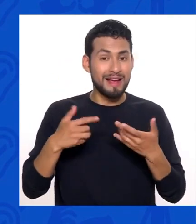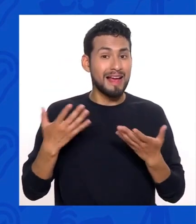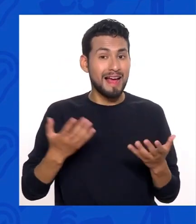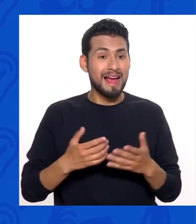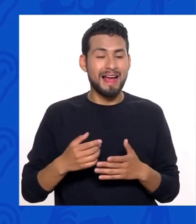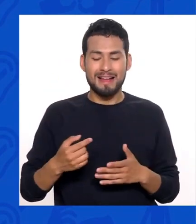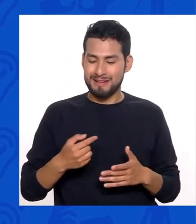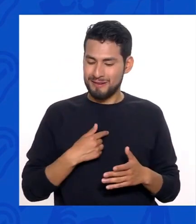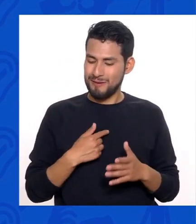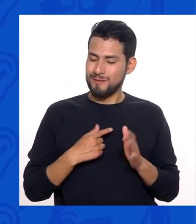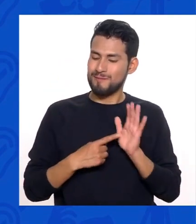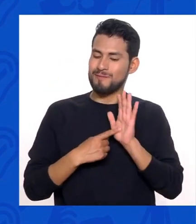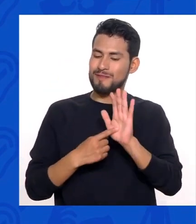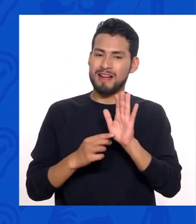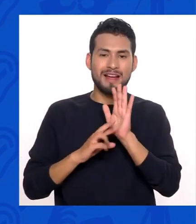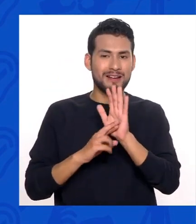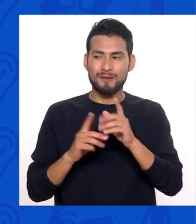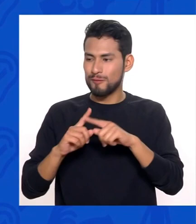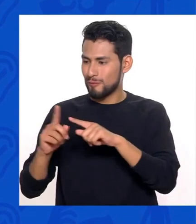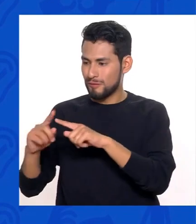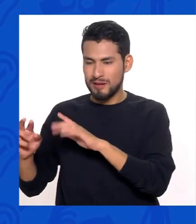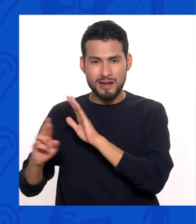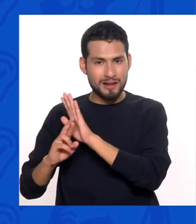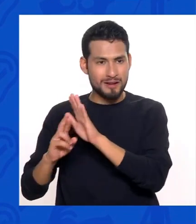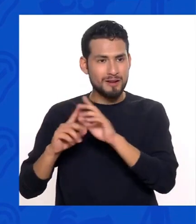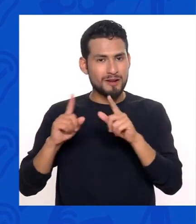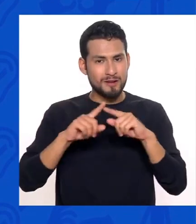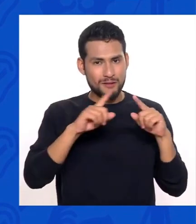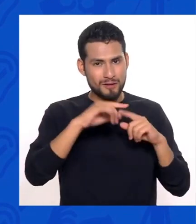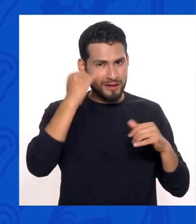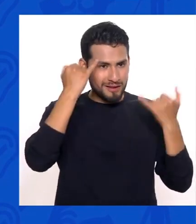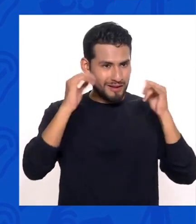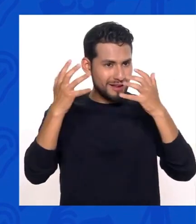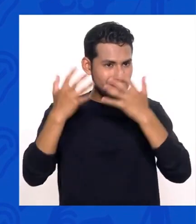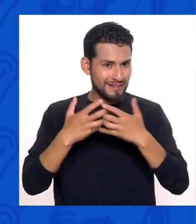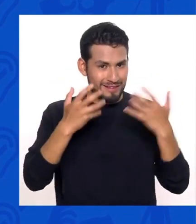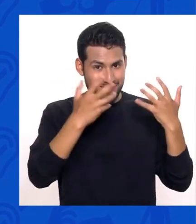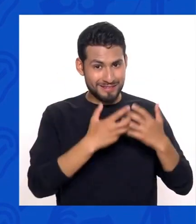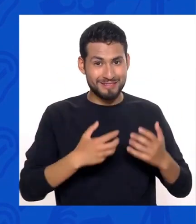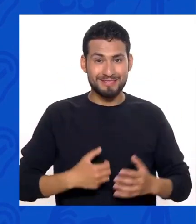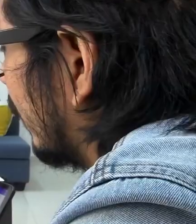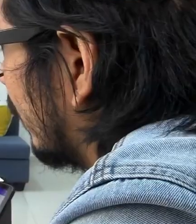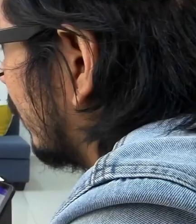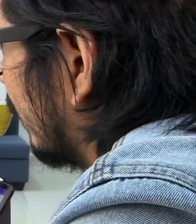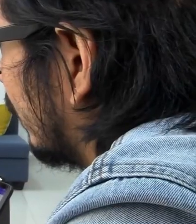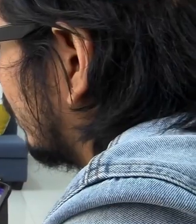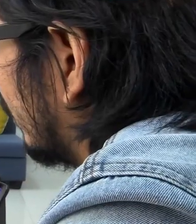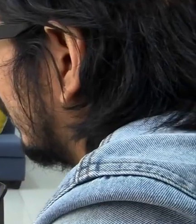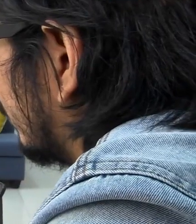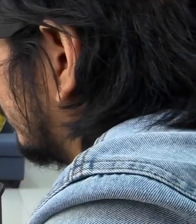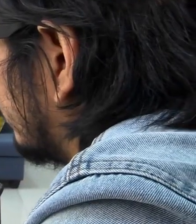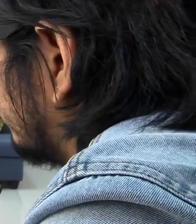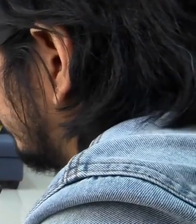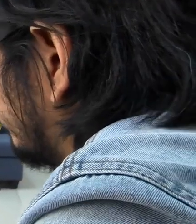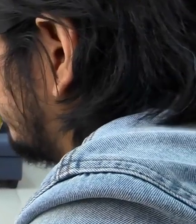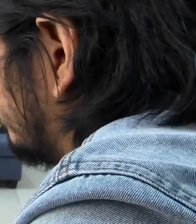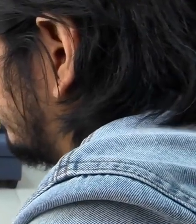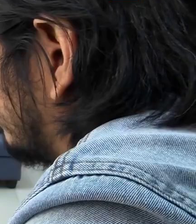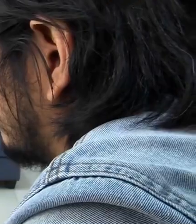los demás representantes de cada emprendimiento.